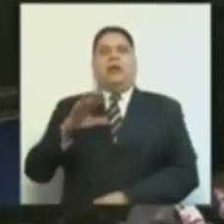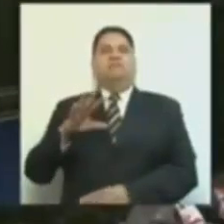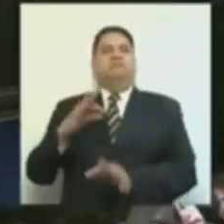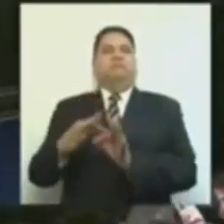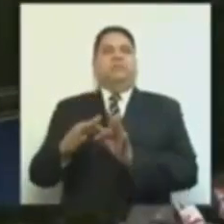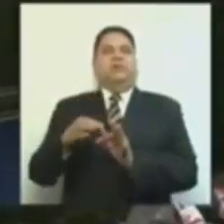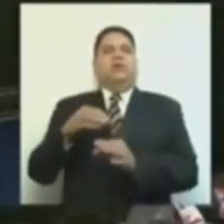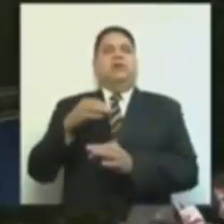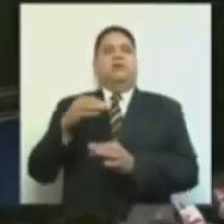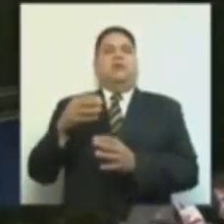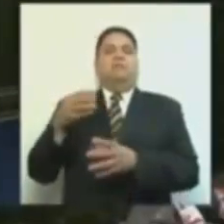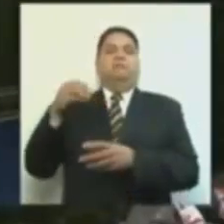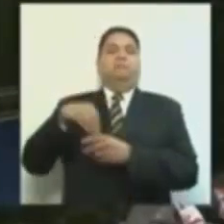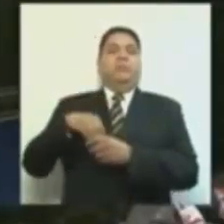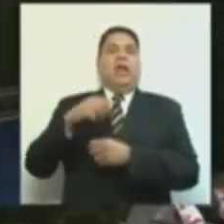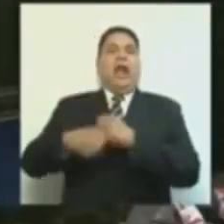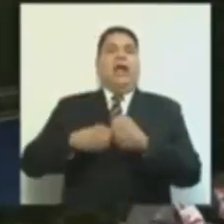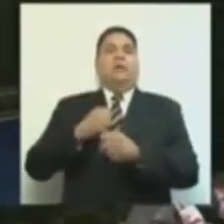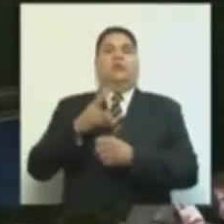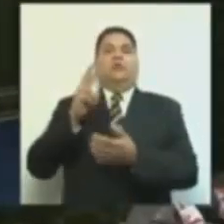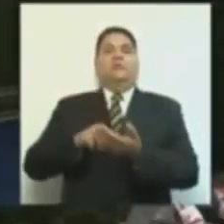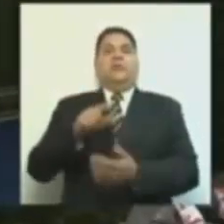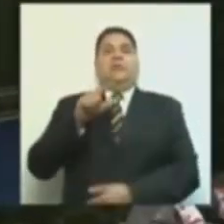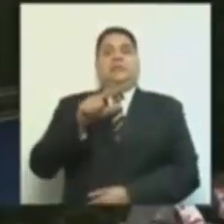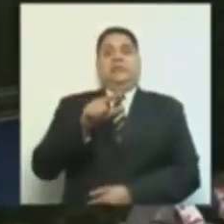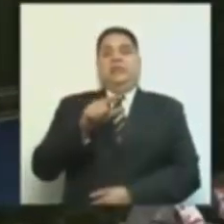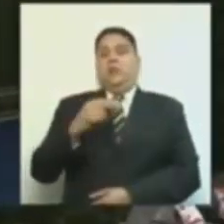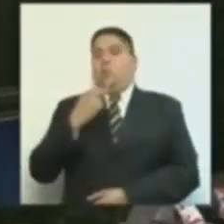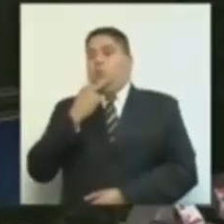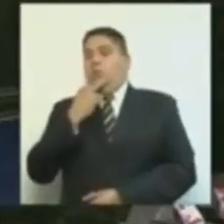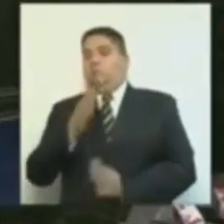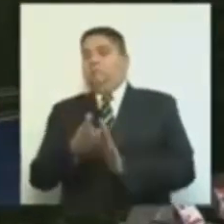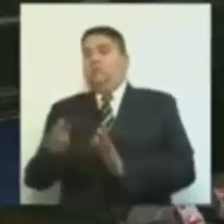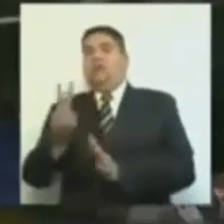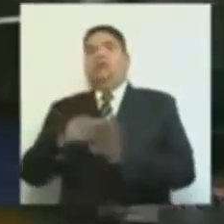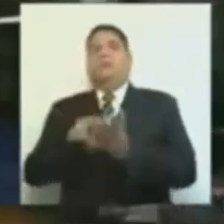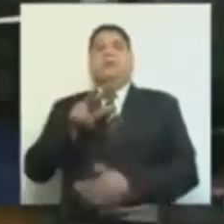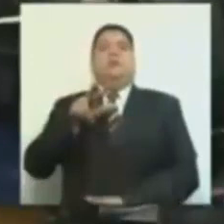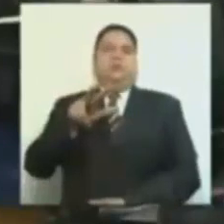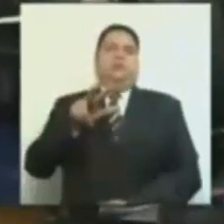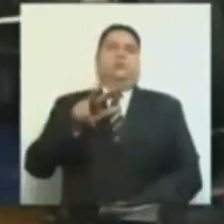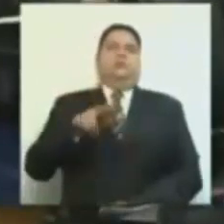en 2017 y operado en 2018.